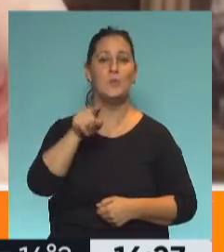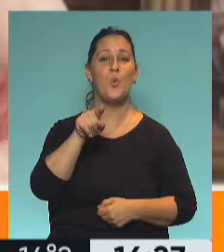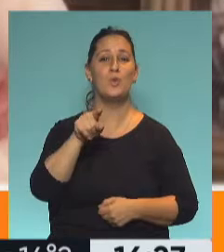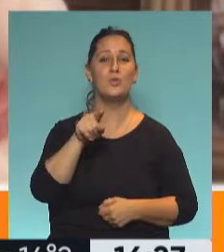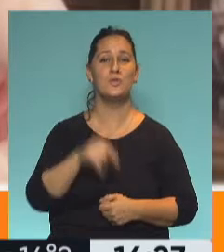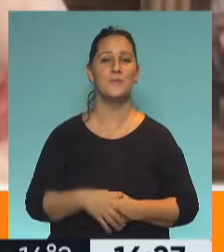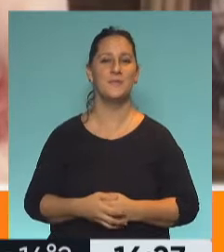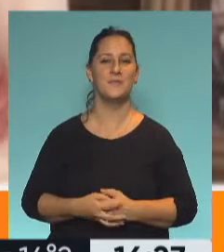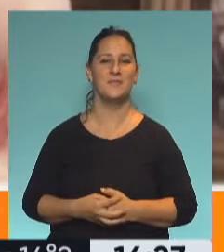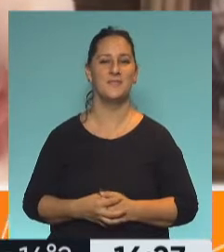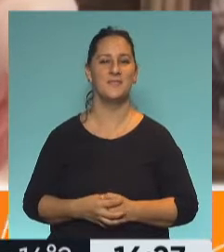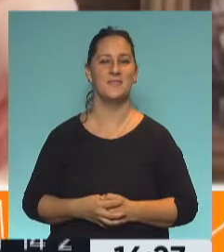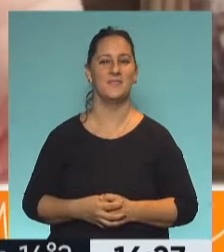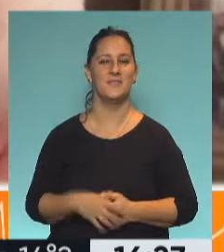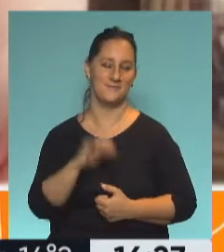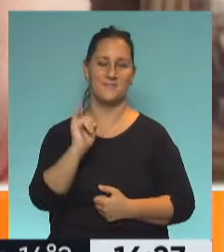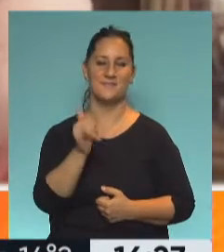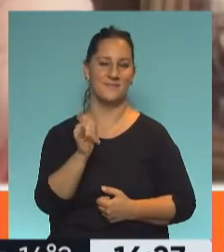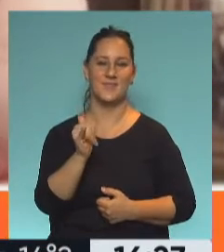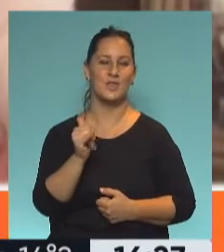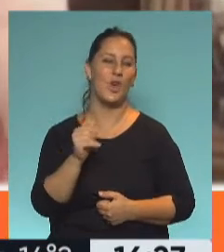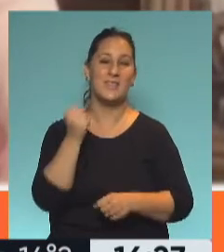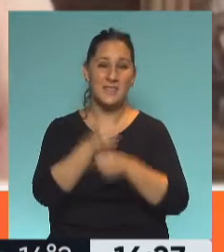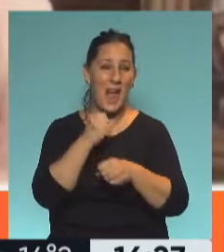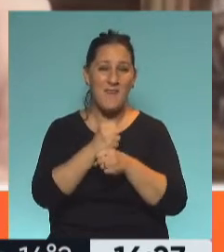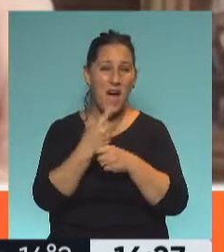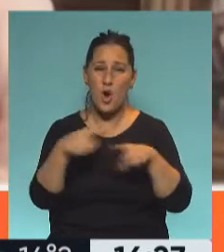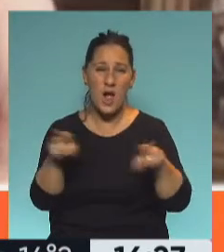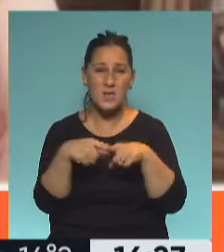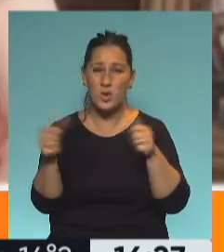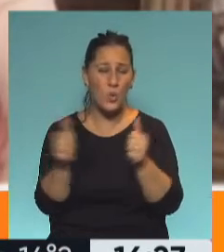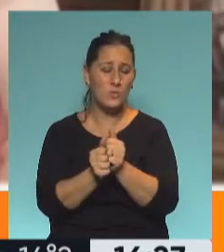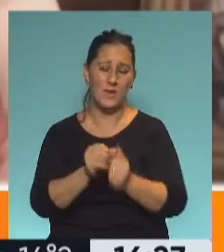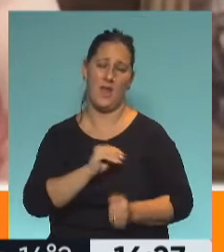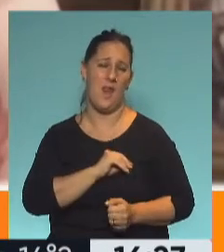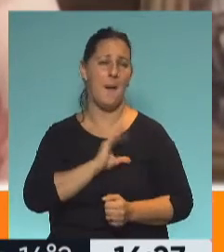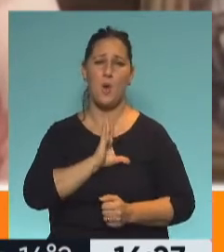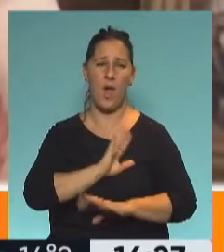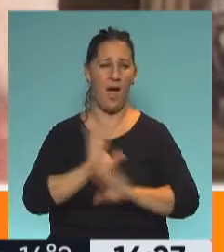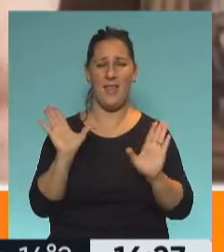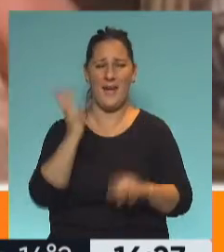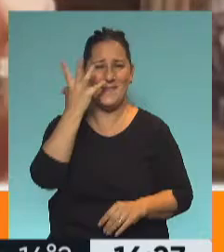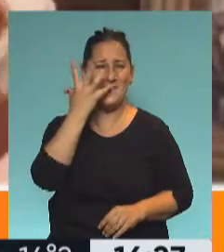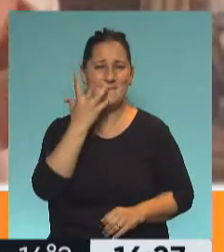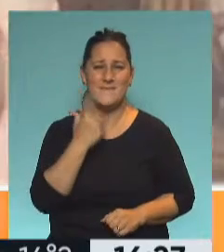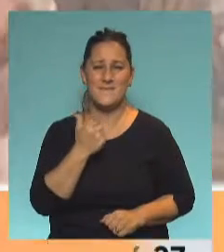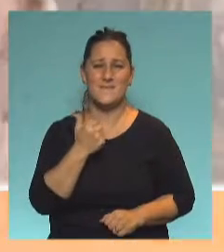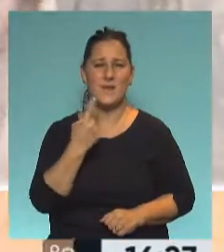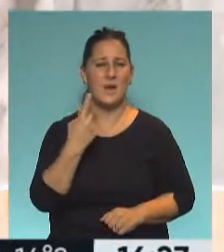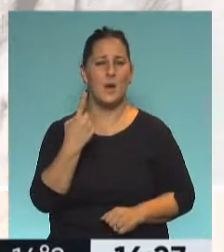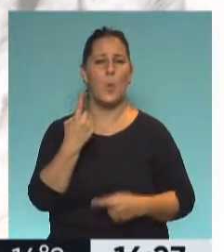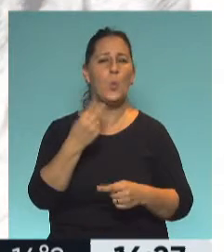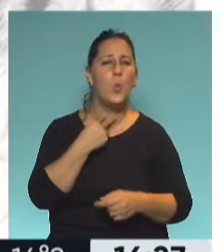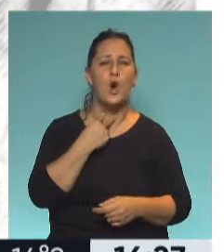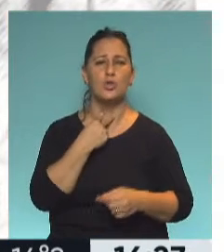Sí, yo estoy enamorada de la canción y de y de cómo enganchar a las